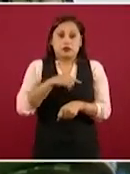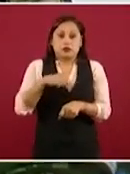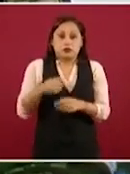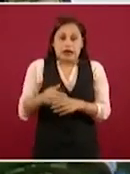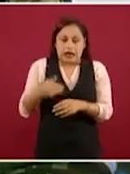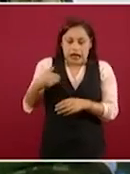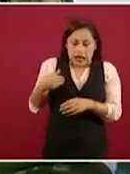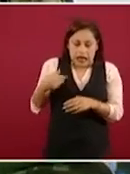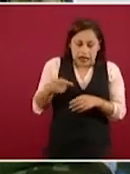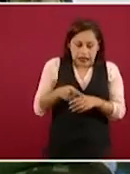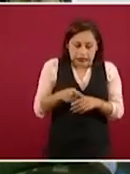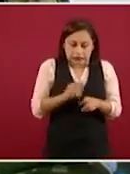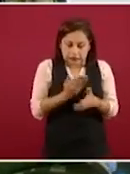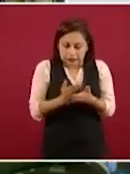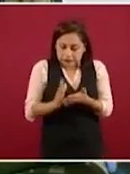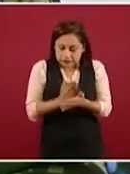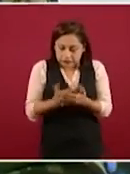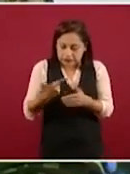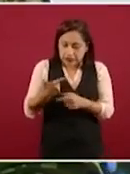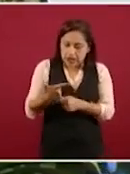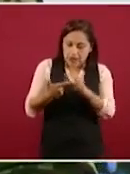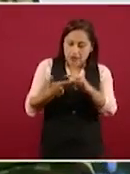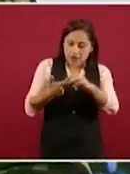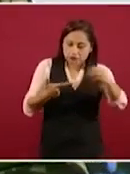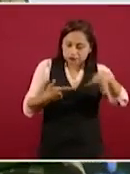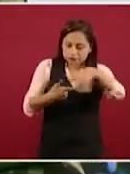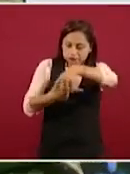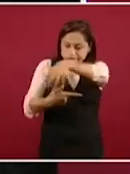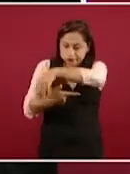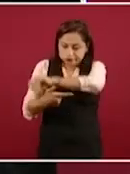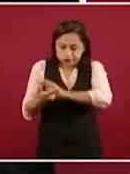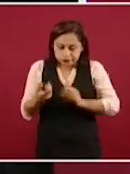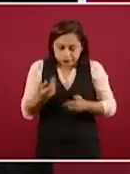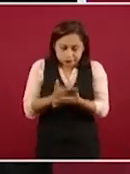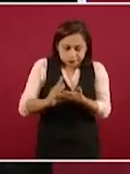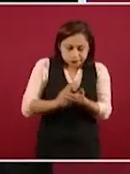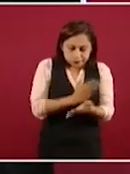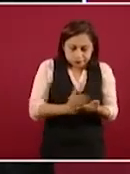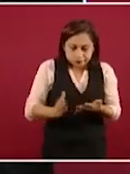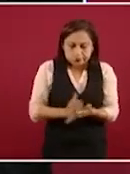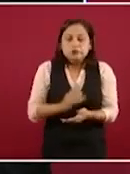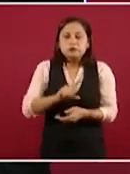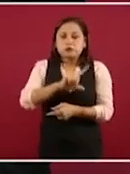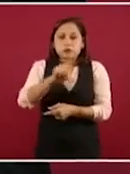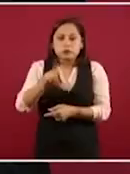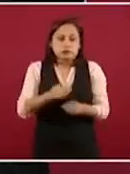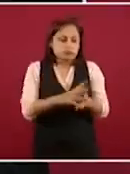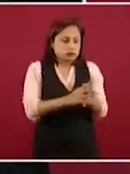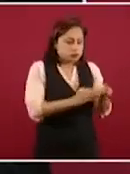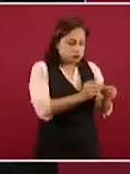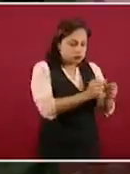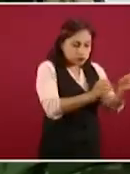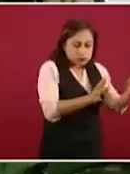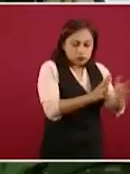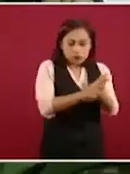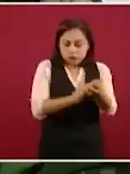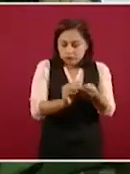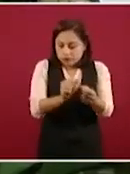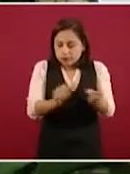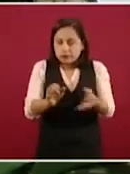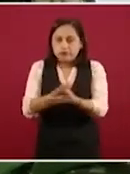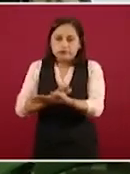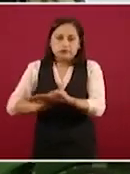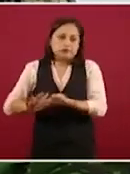que queden totalmente destruidas y, repito, que no se vuelvan a utilizar por ningún motivo en alguna